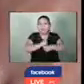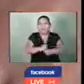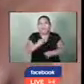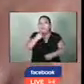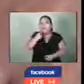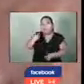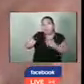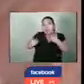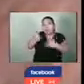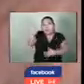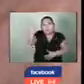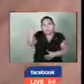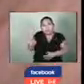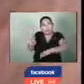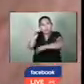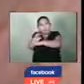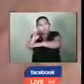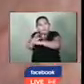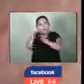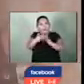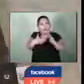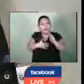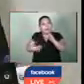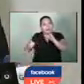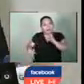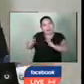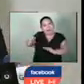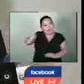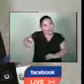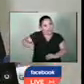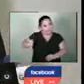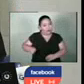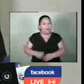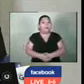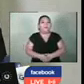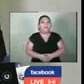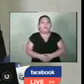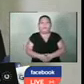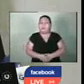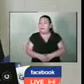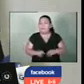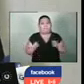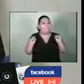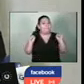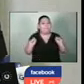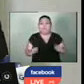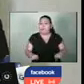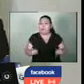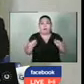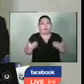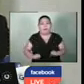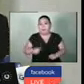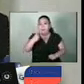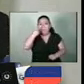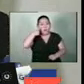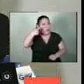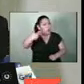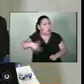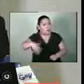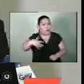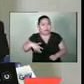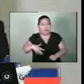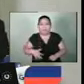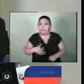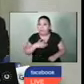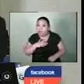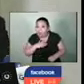dio a conocer el asesor jurídico de la presidencia. Por eso es imposible tener riesgo, es